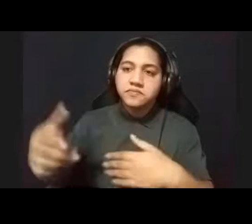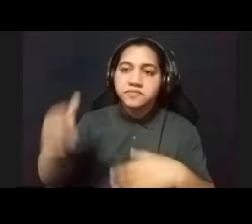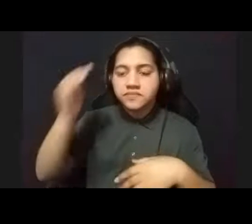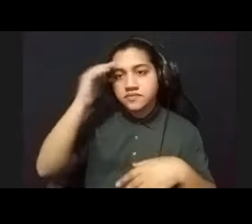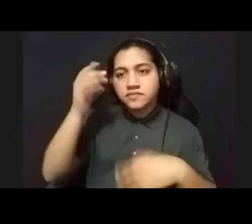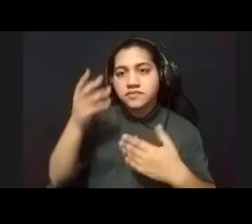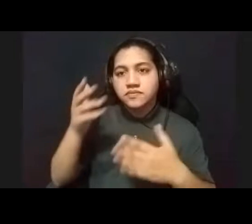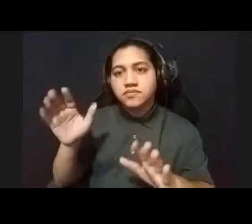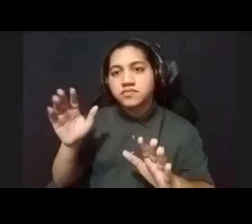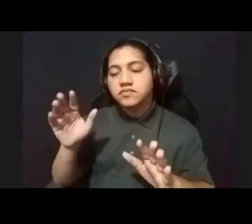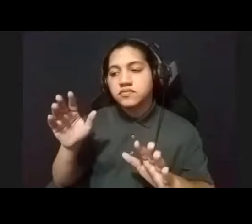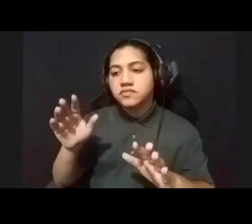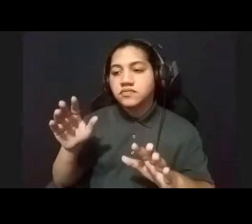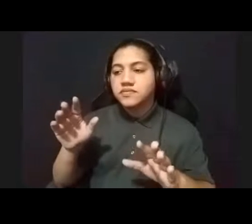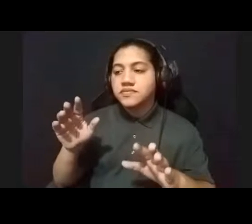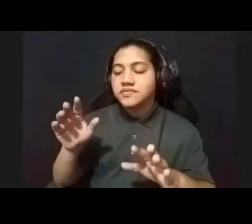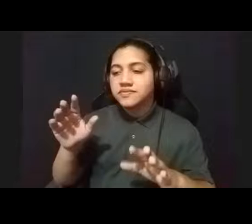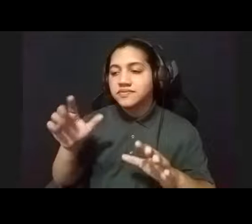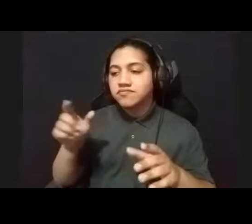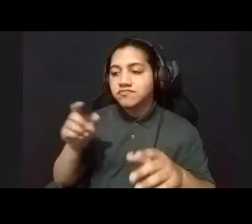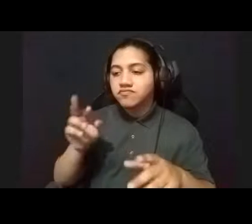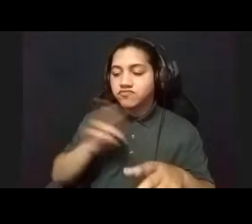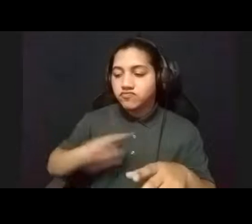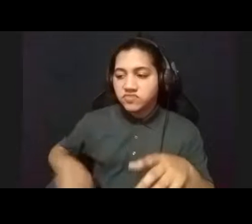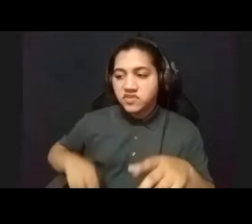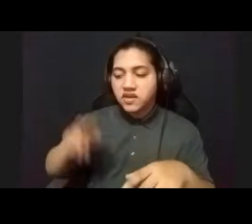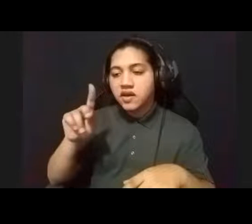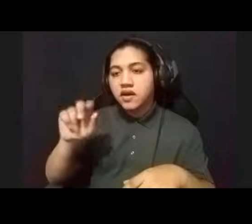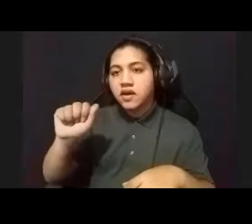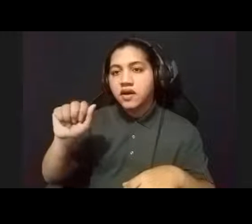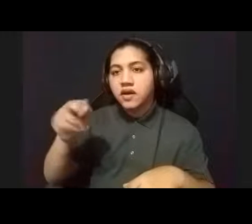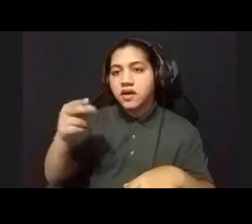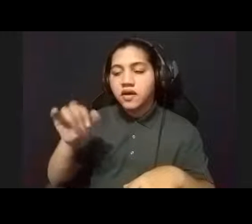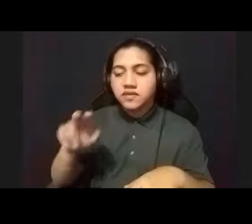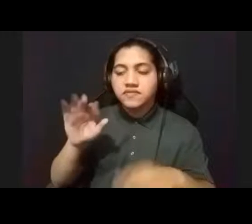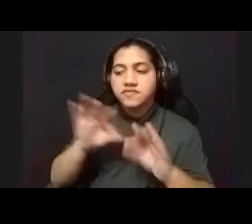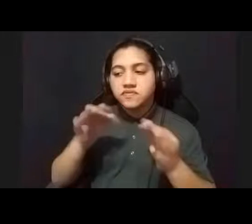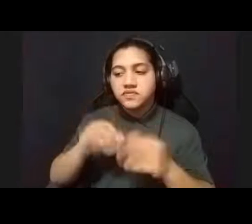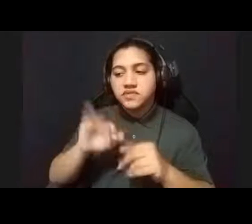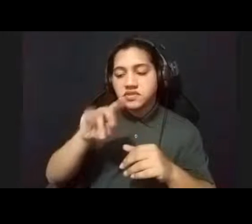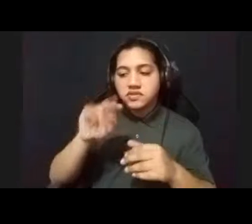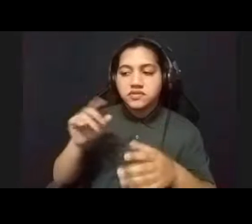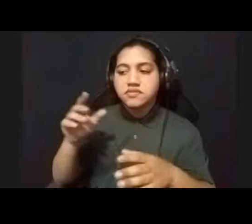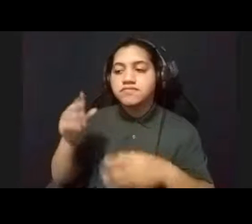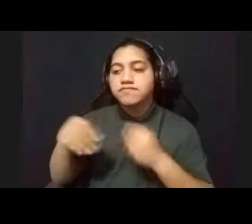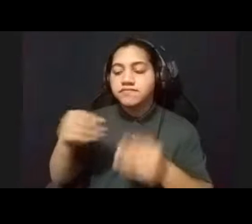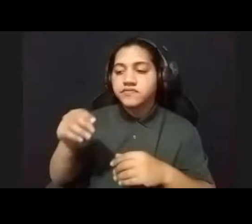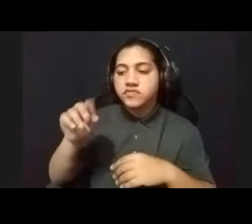para la dinastía Qajar, quien fue una familia iraní de ascendencia turca que gobernó Persia